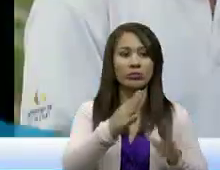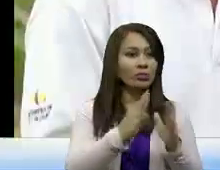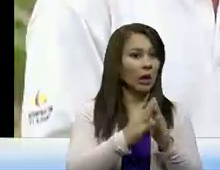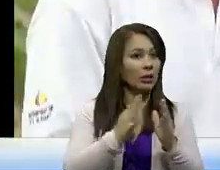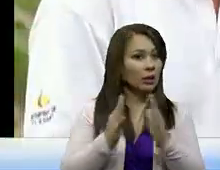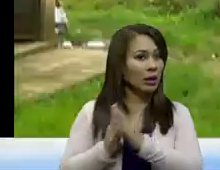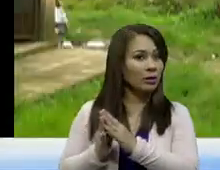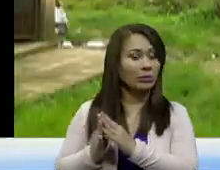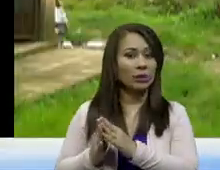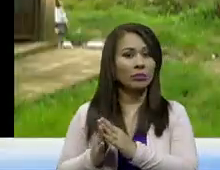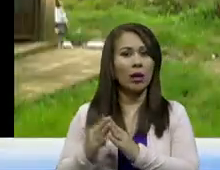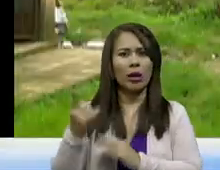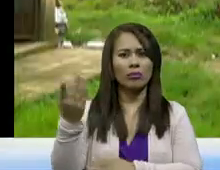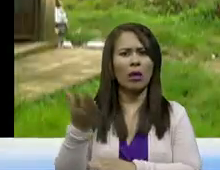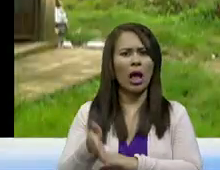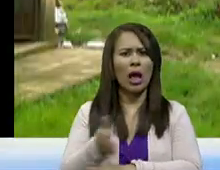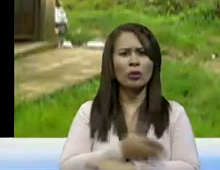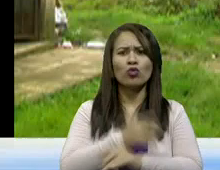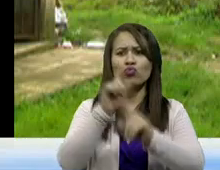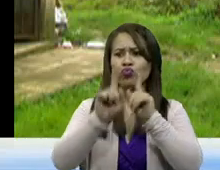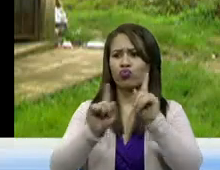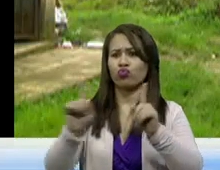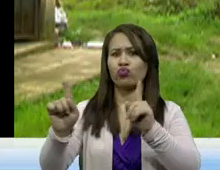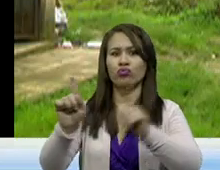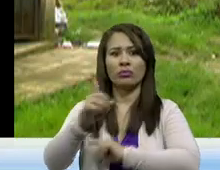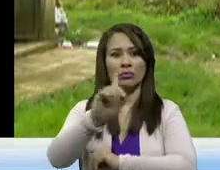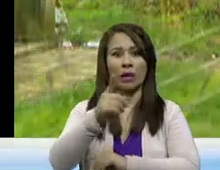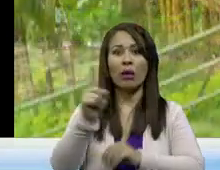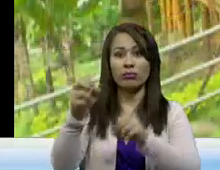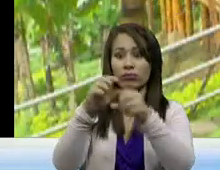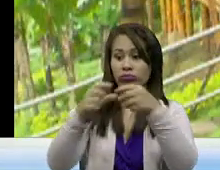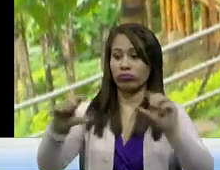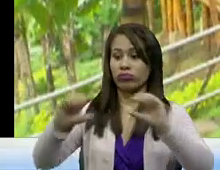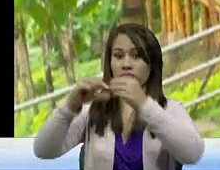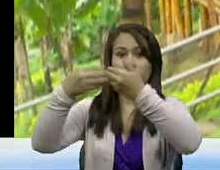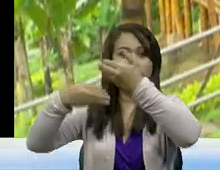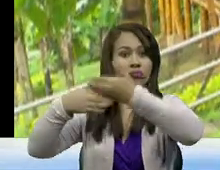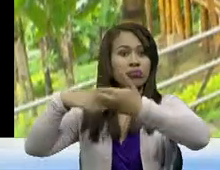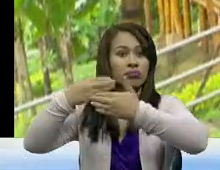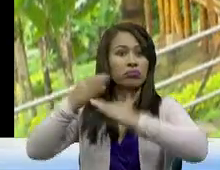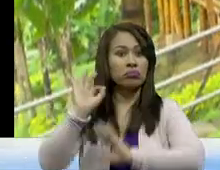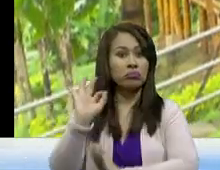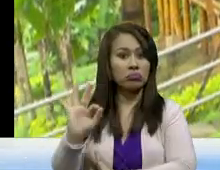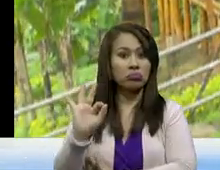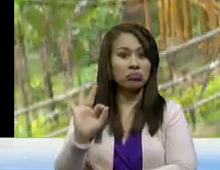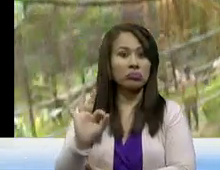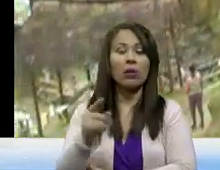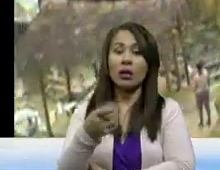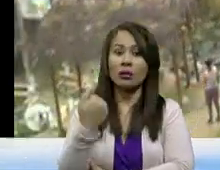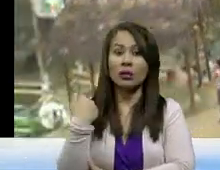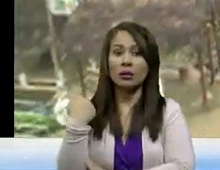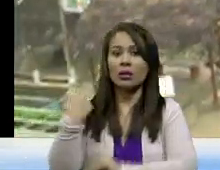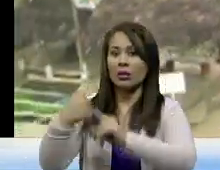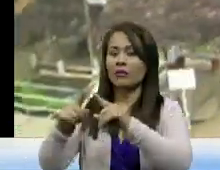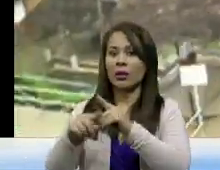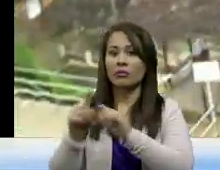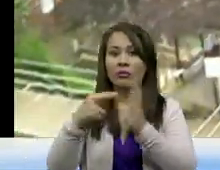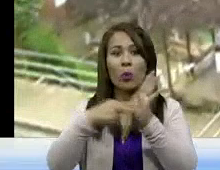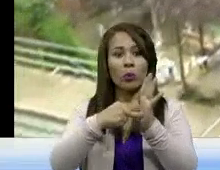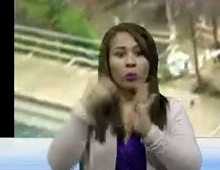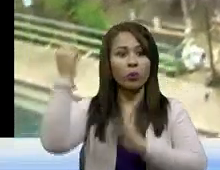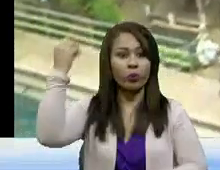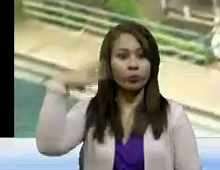son huasipungos, chocitas, ya son de ladrillo, bonitas construcciones. Y tienen pues los artefactos